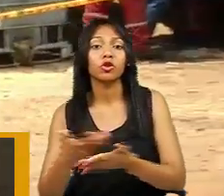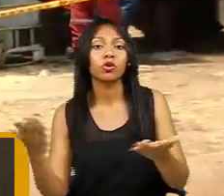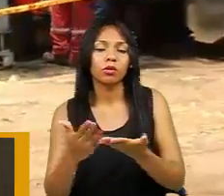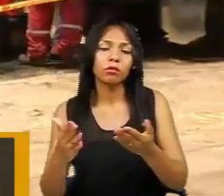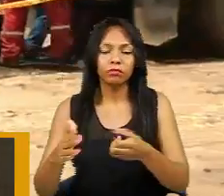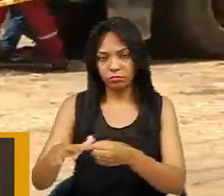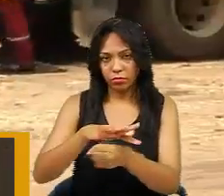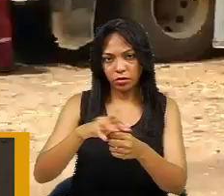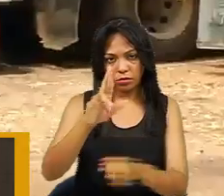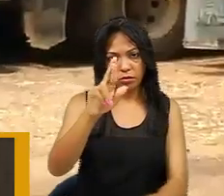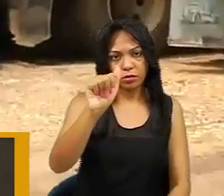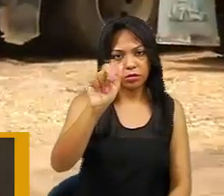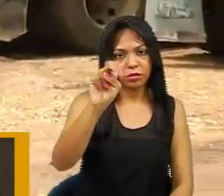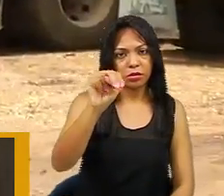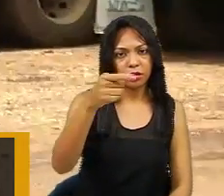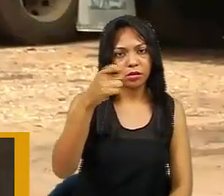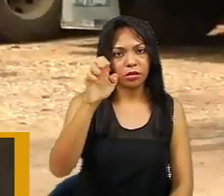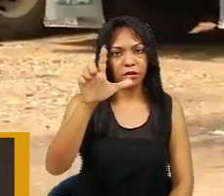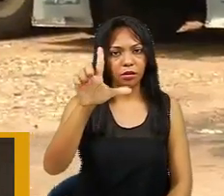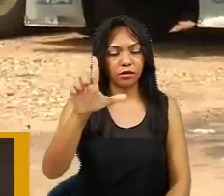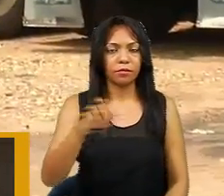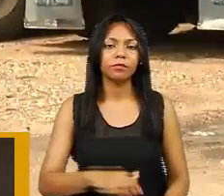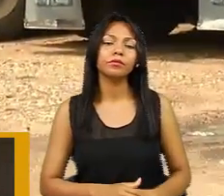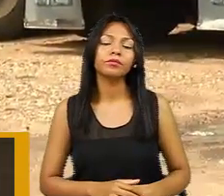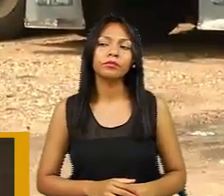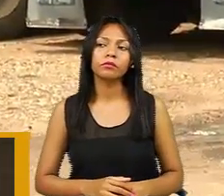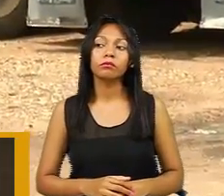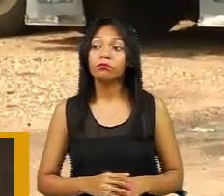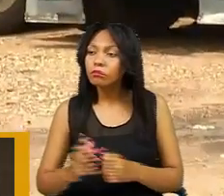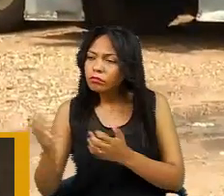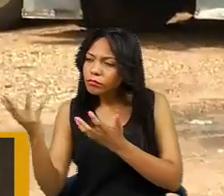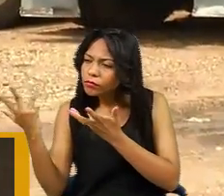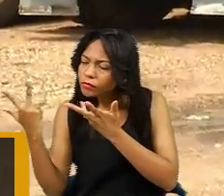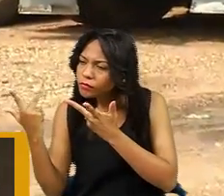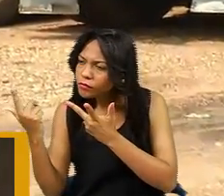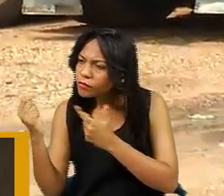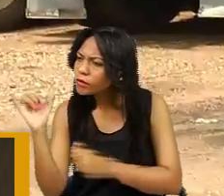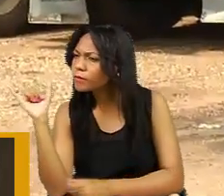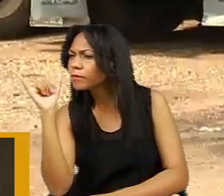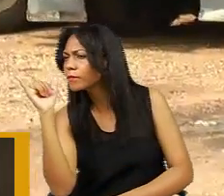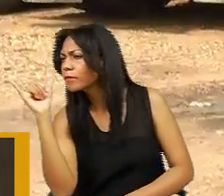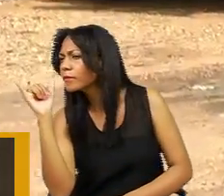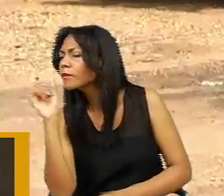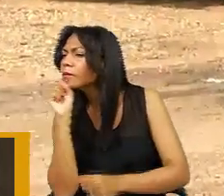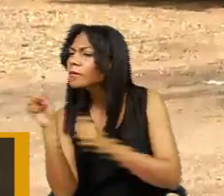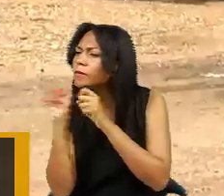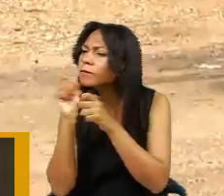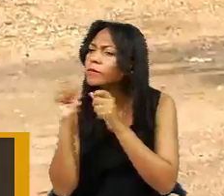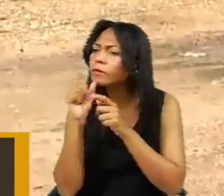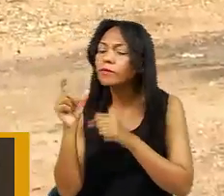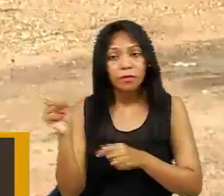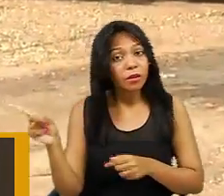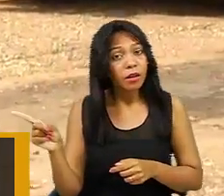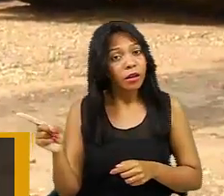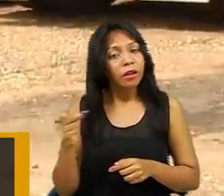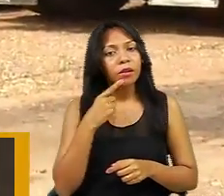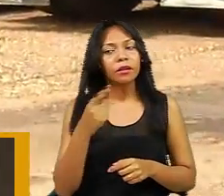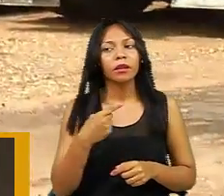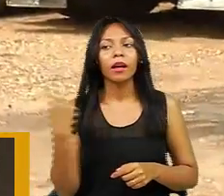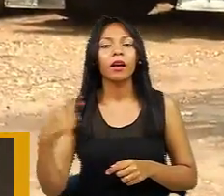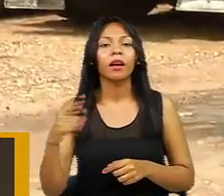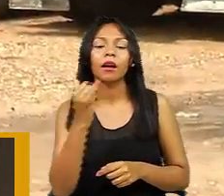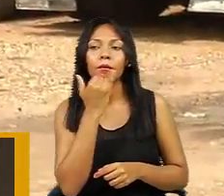Bermeja, a las afueras de Barranca Bermeja. Según lo que hemos podido contactar con los camioneros de este sitio, es que el gremio se ha